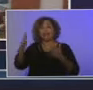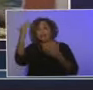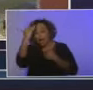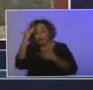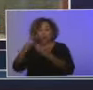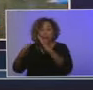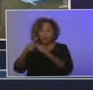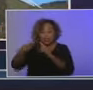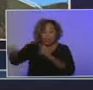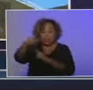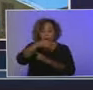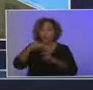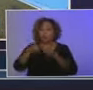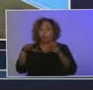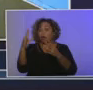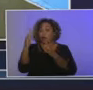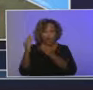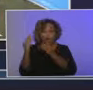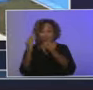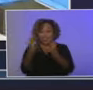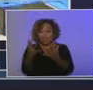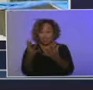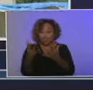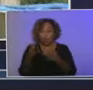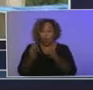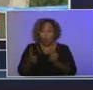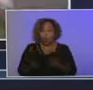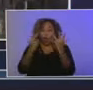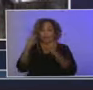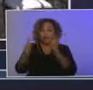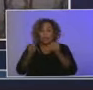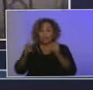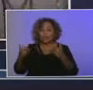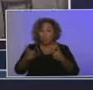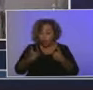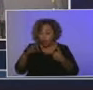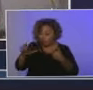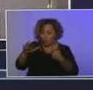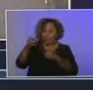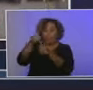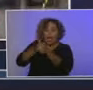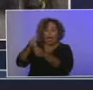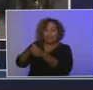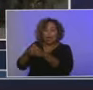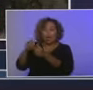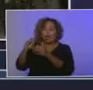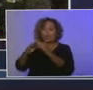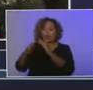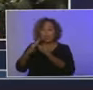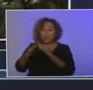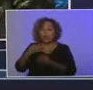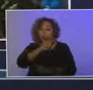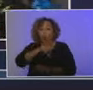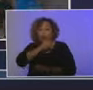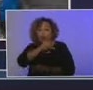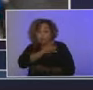ni siquiera les han dicho cuántas personas o residentes de sus pueblos han cualificado para el